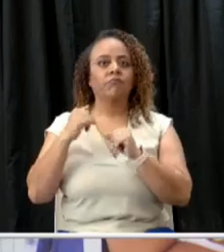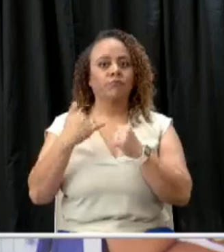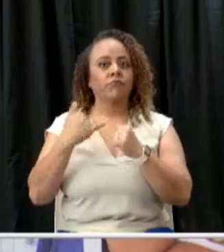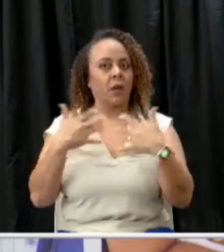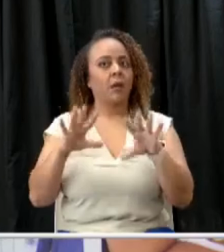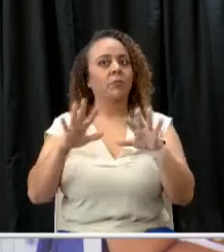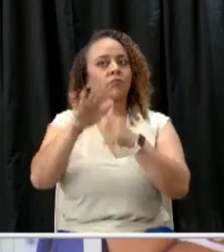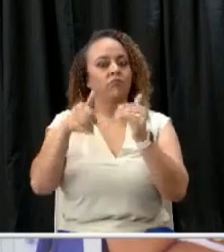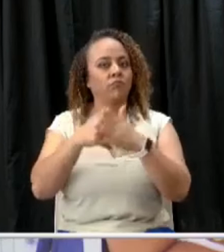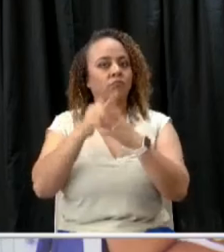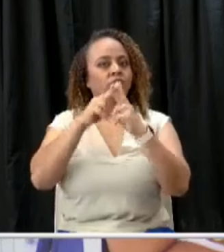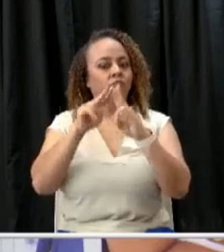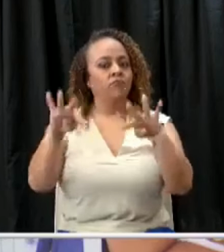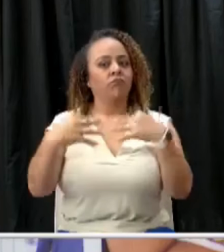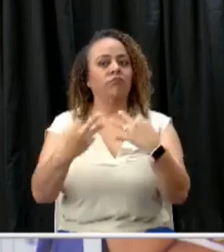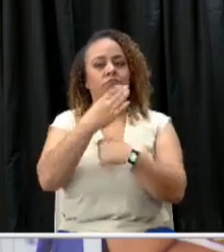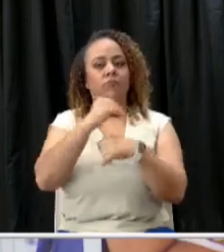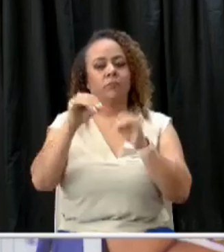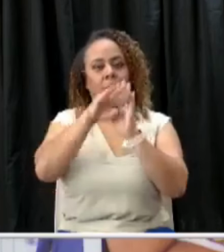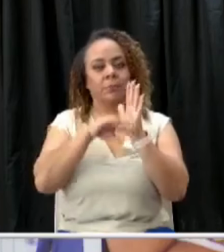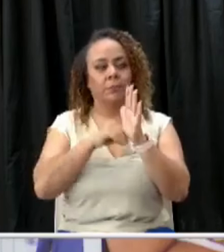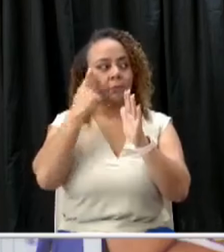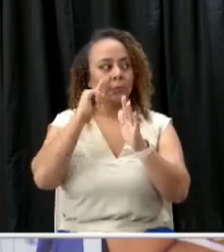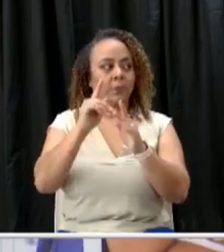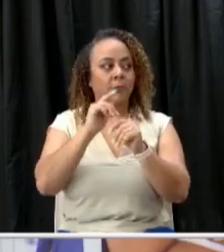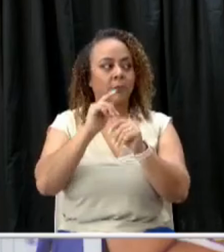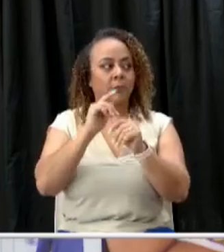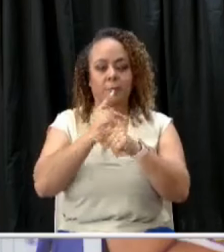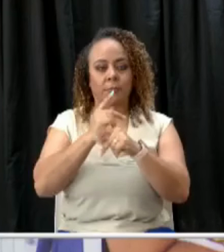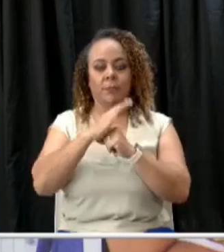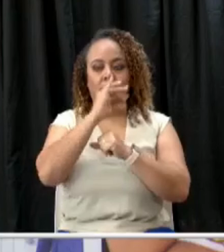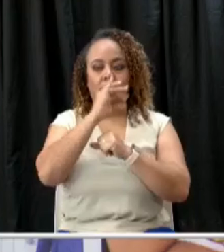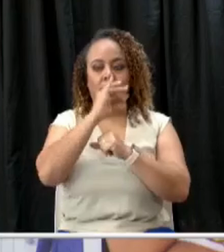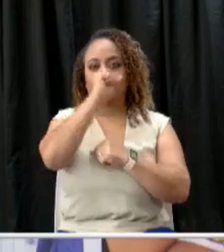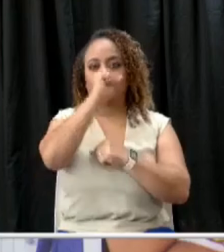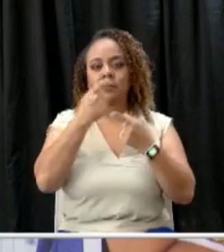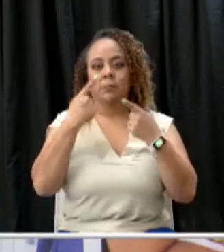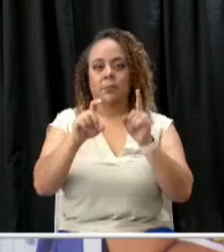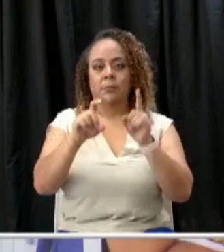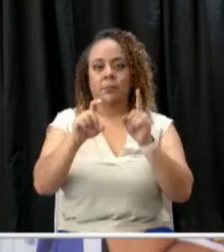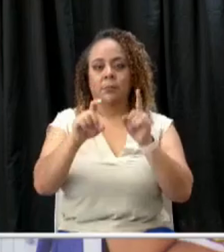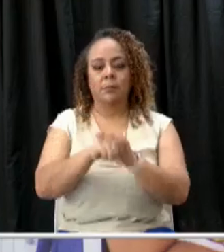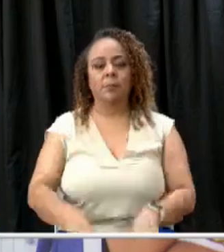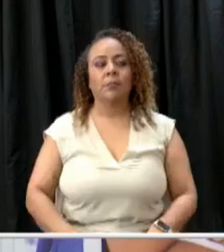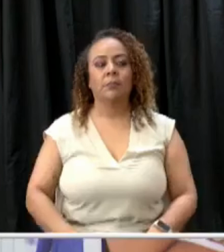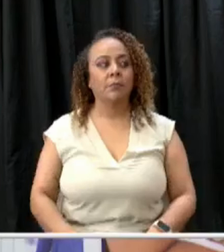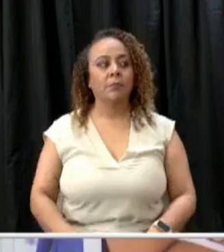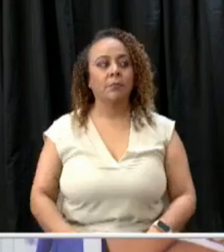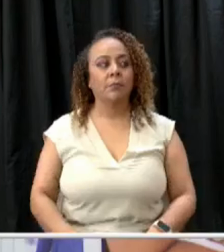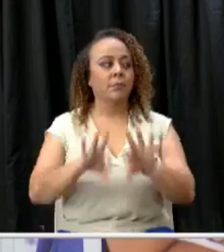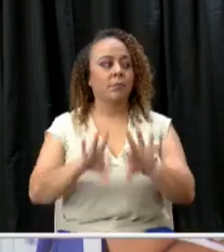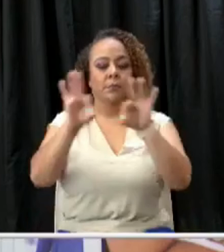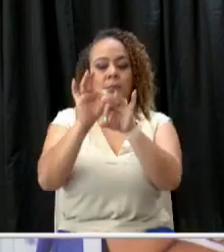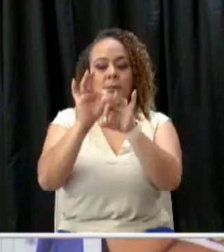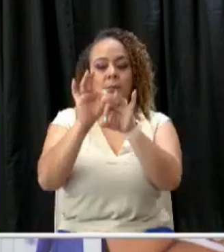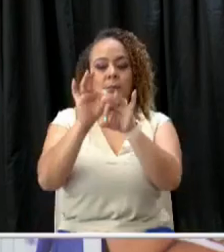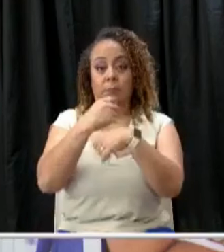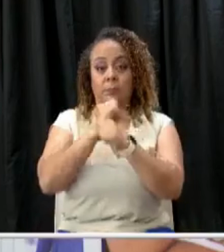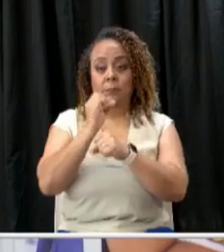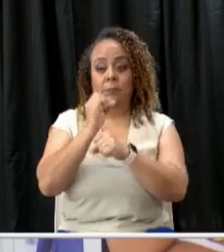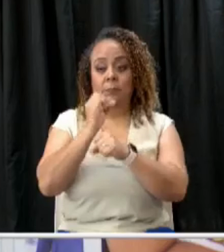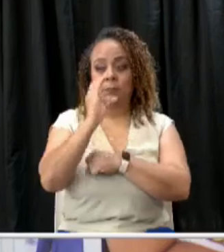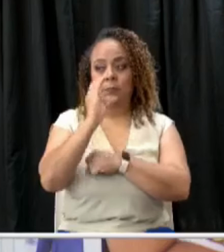y en las medidas para la prevención del estrés térmico, en la identificación de casos. Por ejemplo, es muy importante el trabajo que ha realizado la